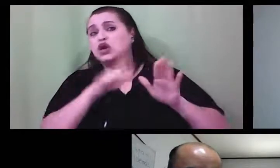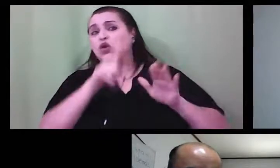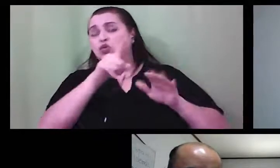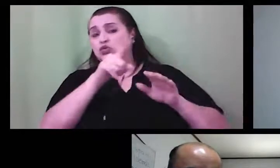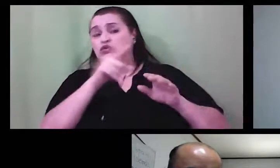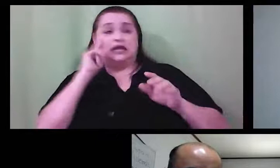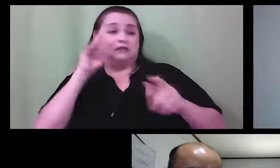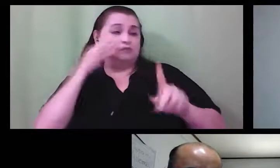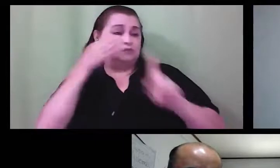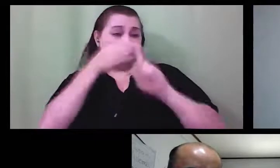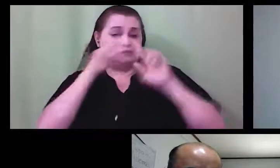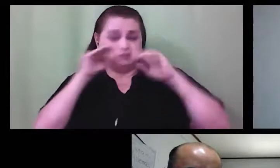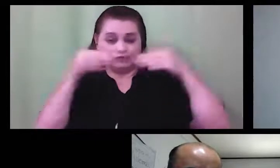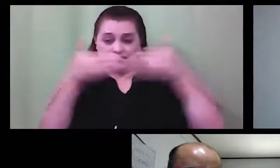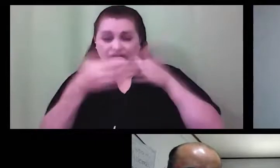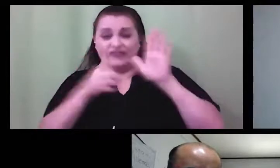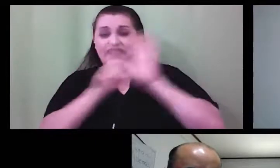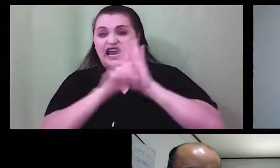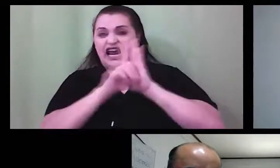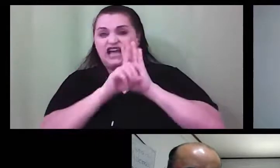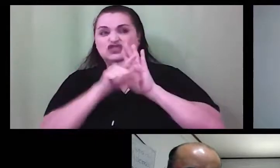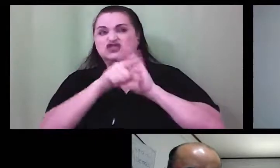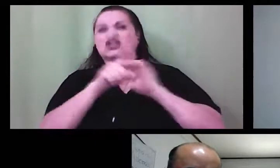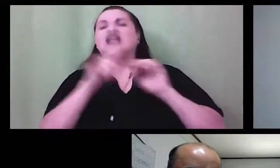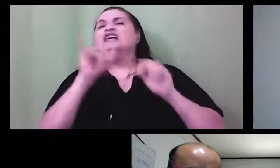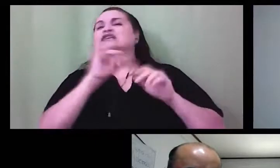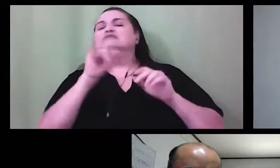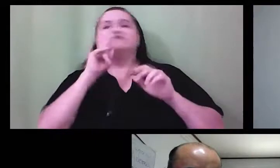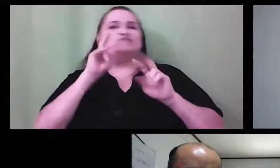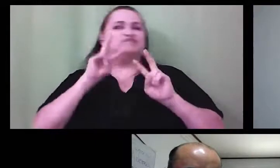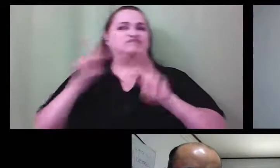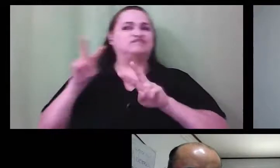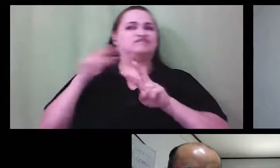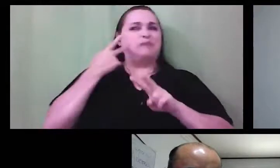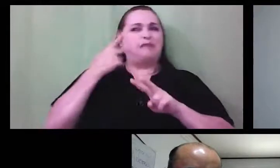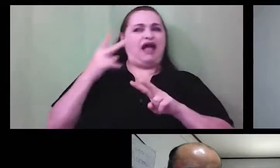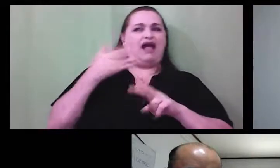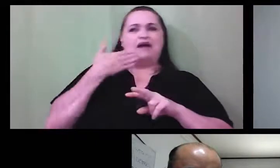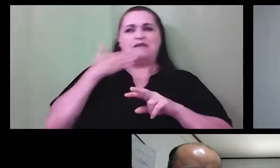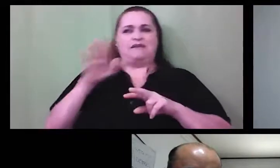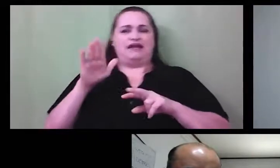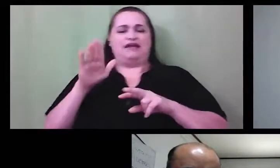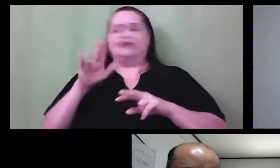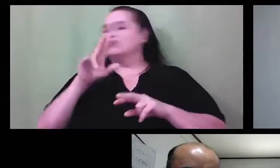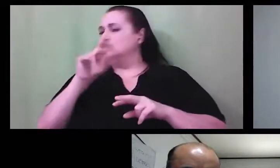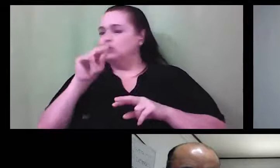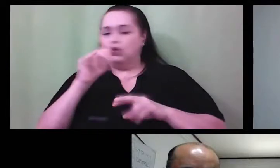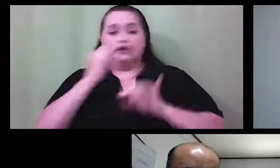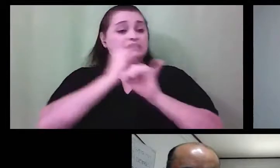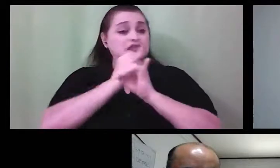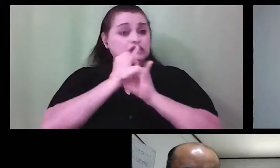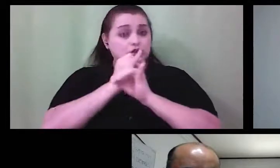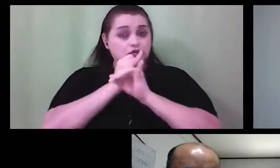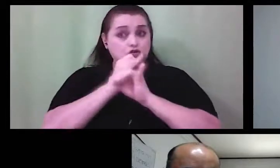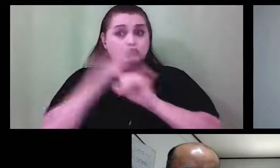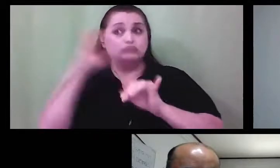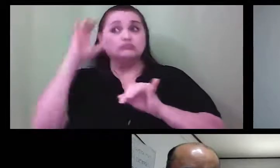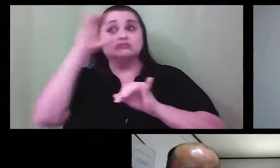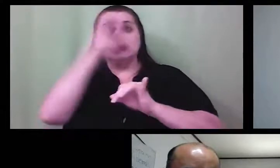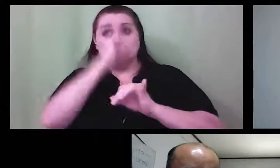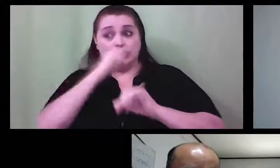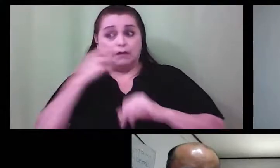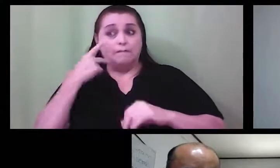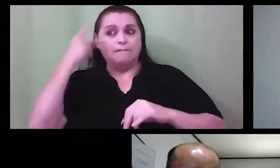por los derechos de su hijo, se lo van a coger entre ojos. No. Cuando una institución se da cuenta de que hay